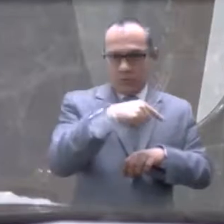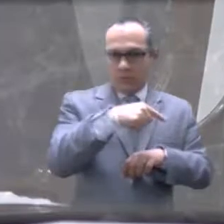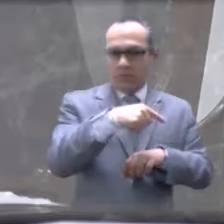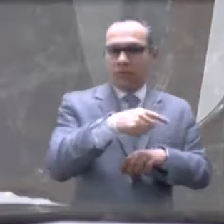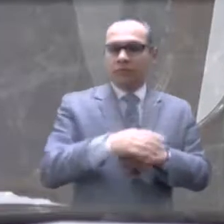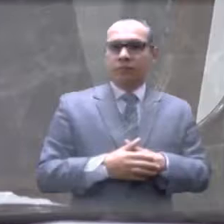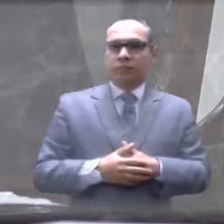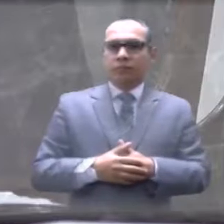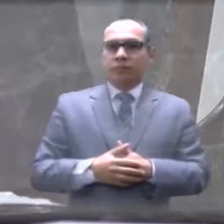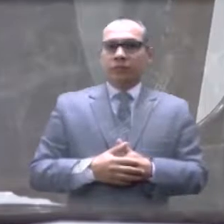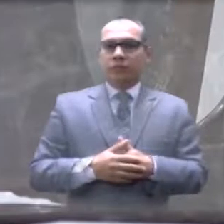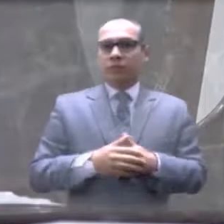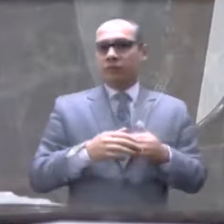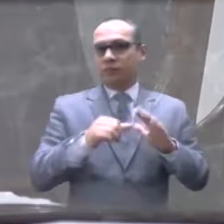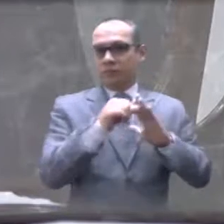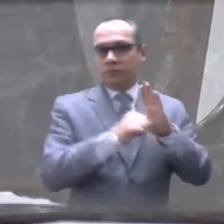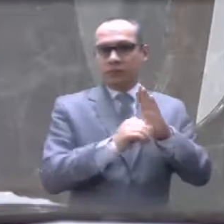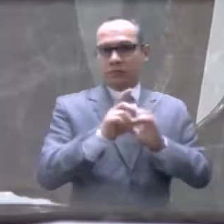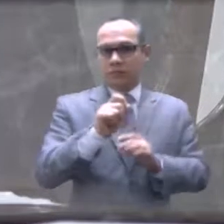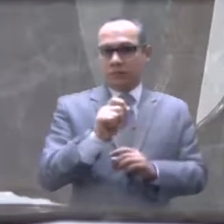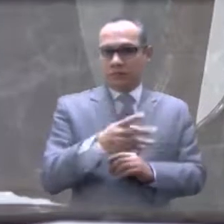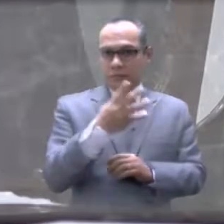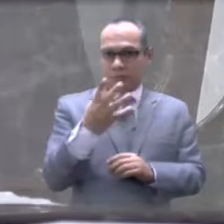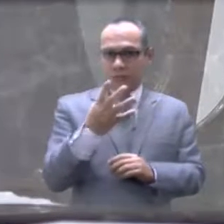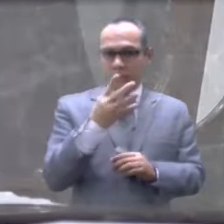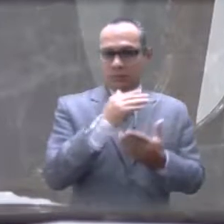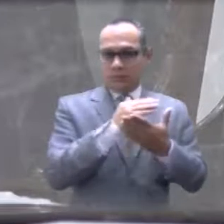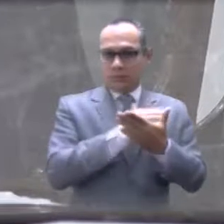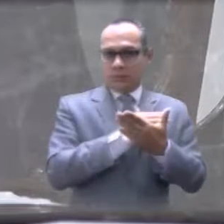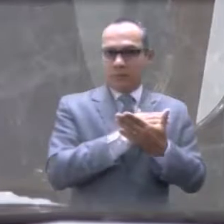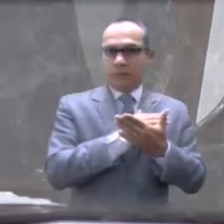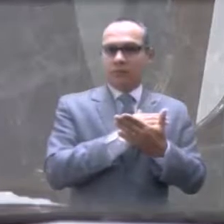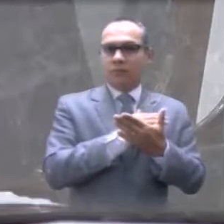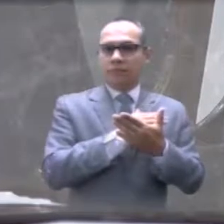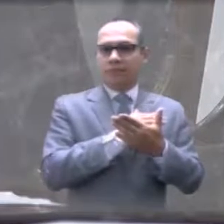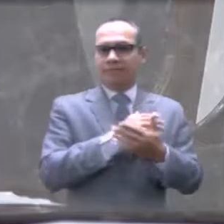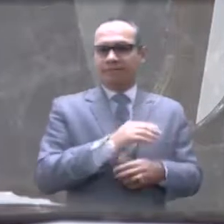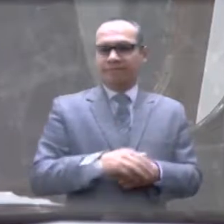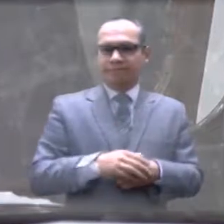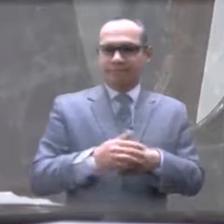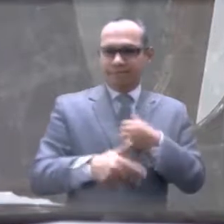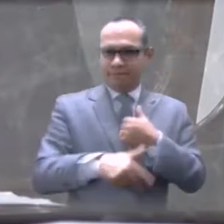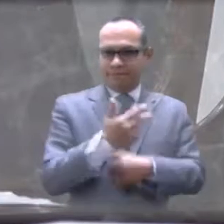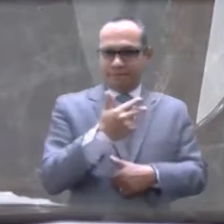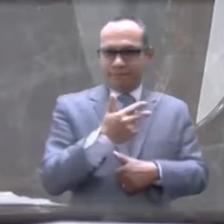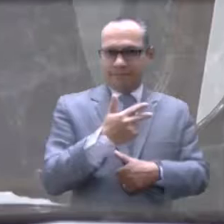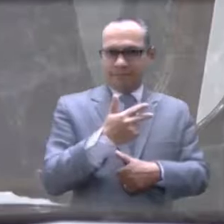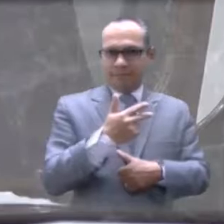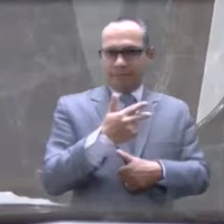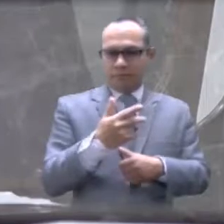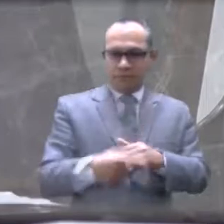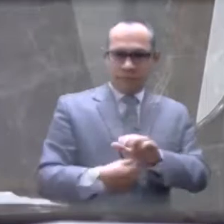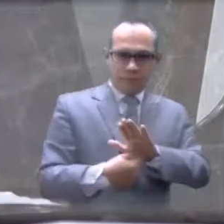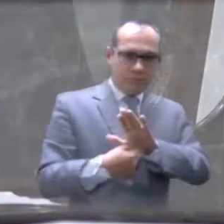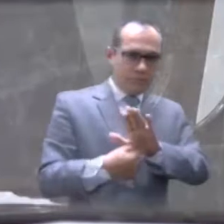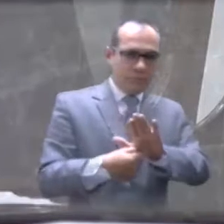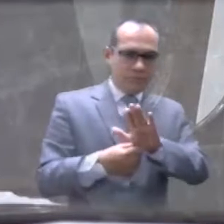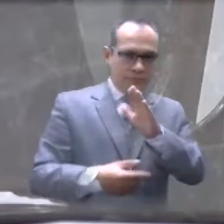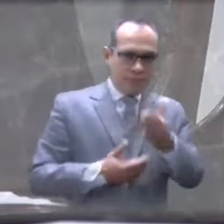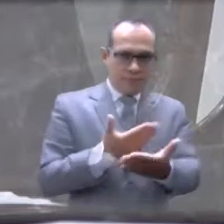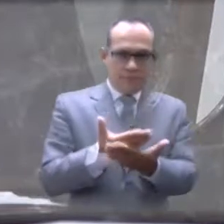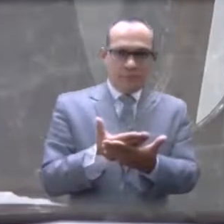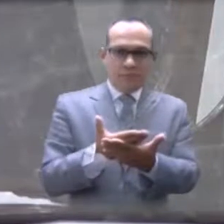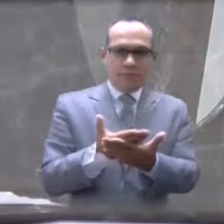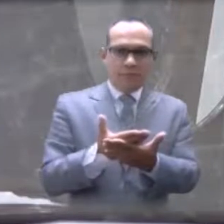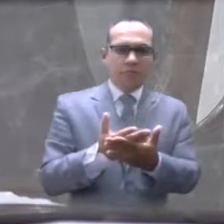Hidalgo, en su artículo 24, fracción décima tercera, presenta a esta soberanía